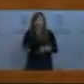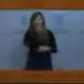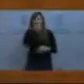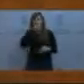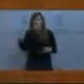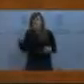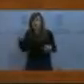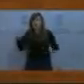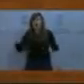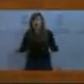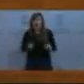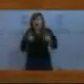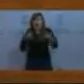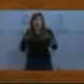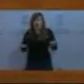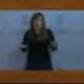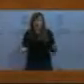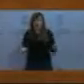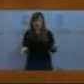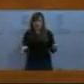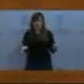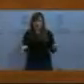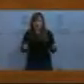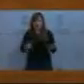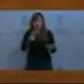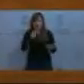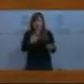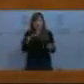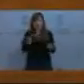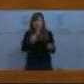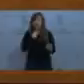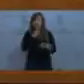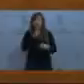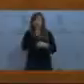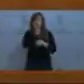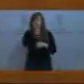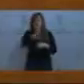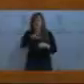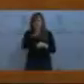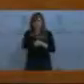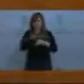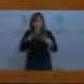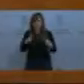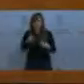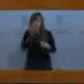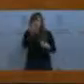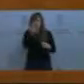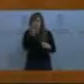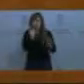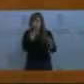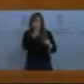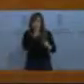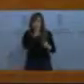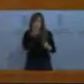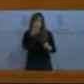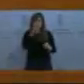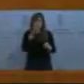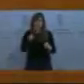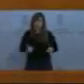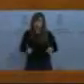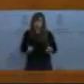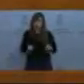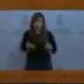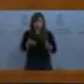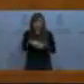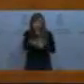estas actuaciones? Decía, muy bien dicho, un portavoz en esta Cámara que el dinero que gasta el SESPA es mucho y que está mal